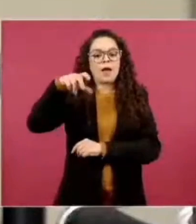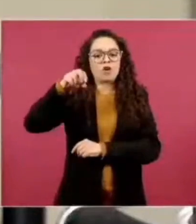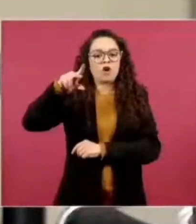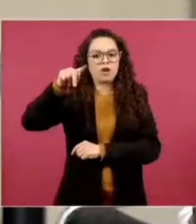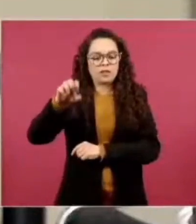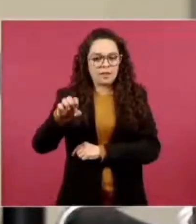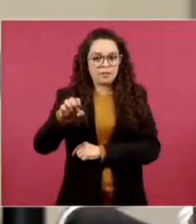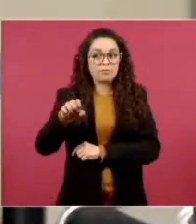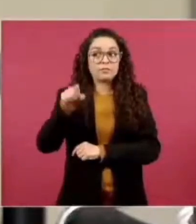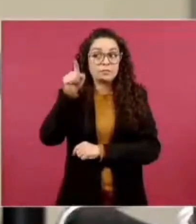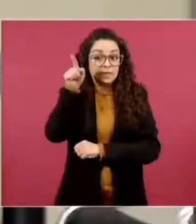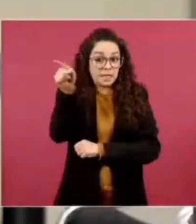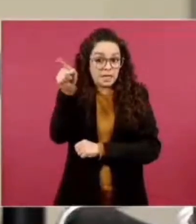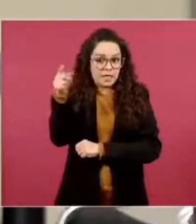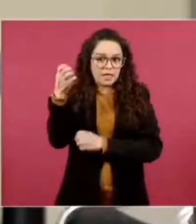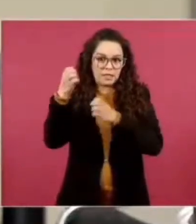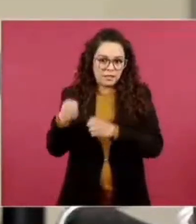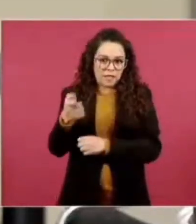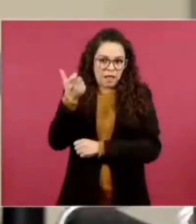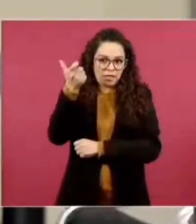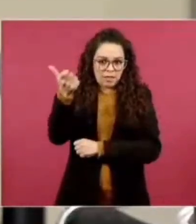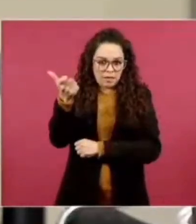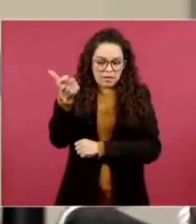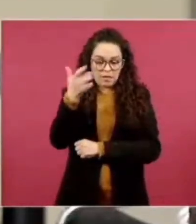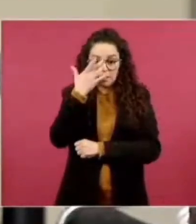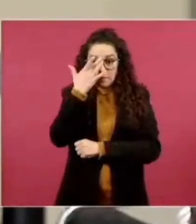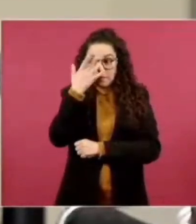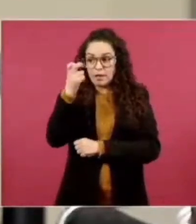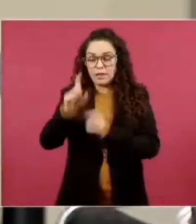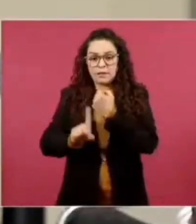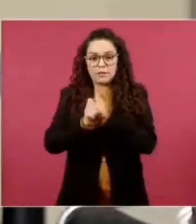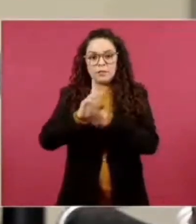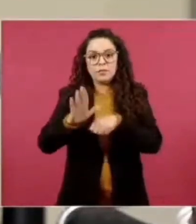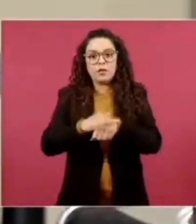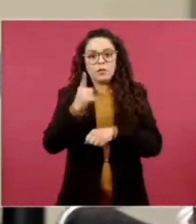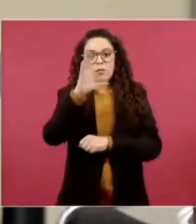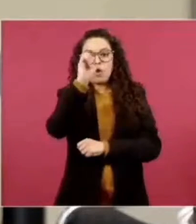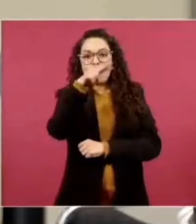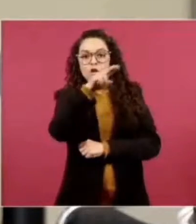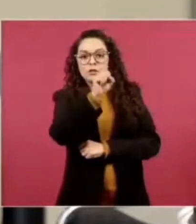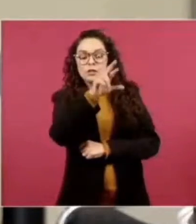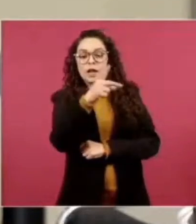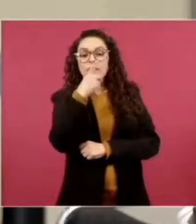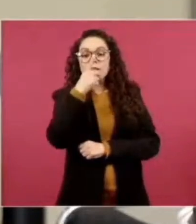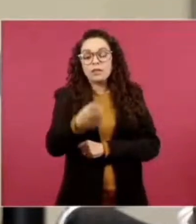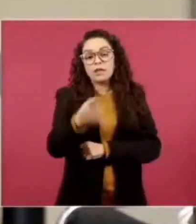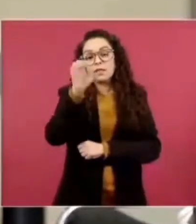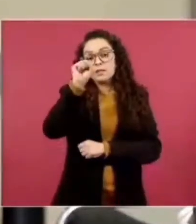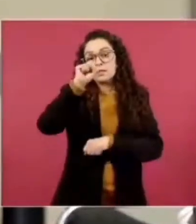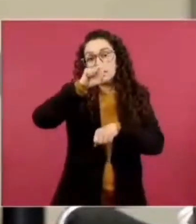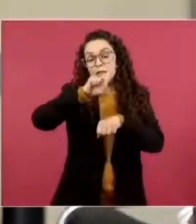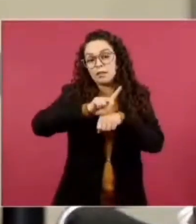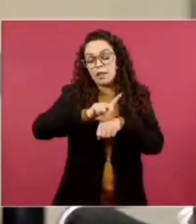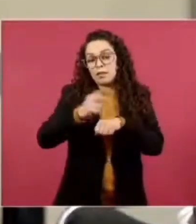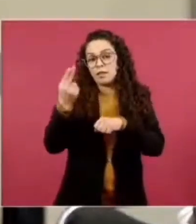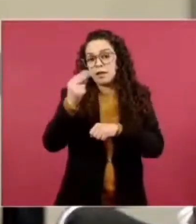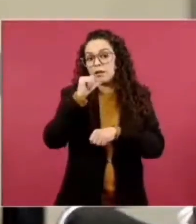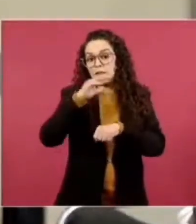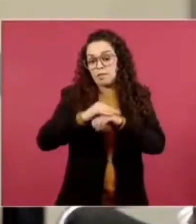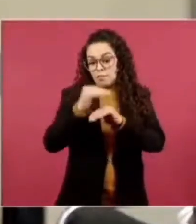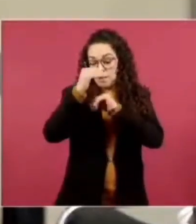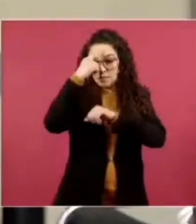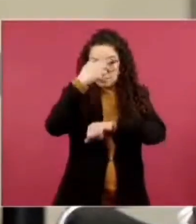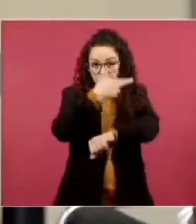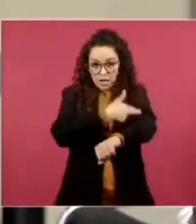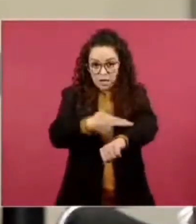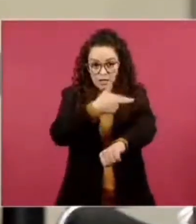ya el problema, porque pese a que la CONSAR dice que solamente son 60 días para resolverlo y que el propio IMSS establece que debe